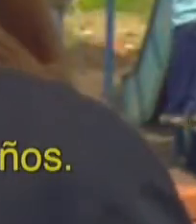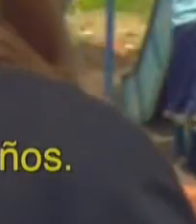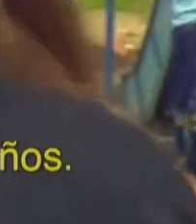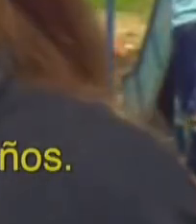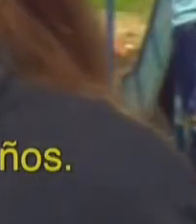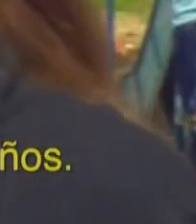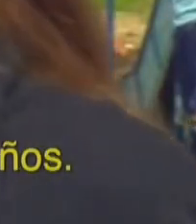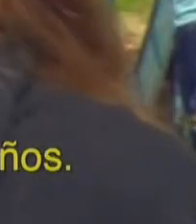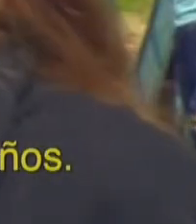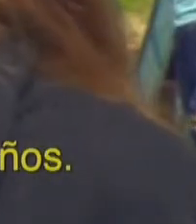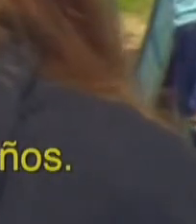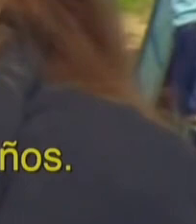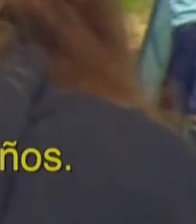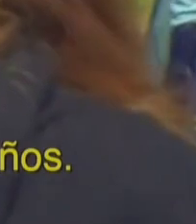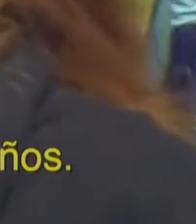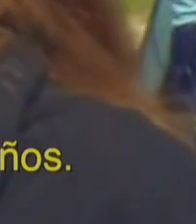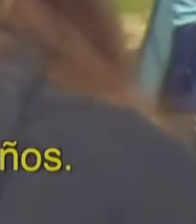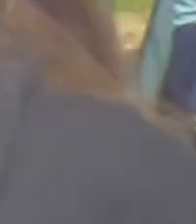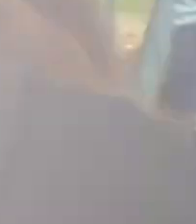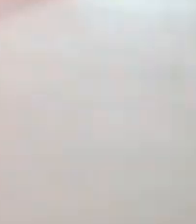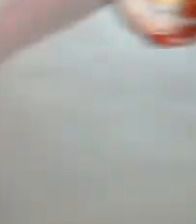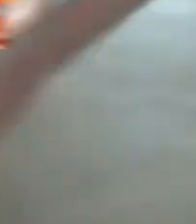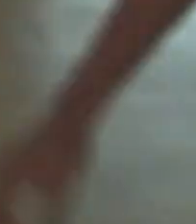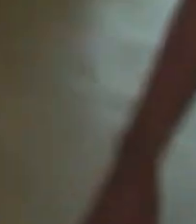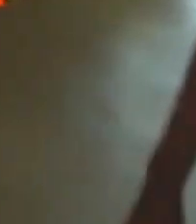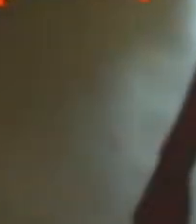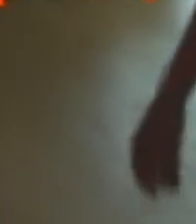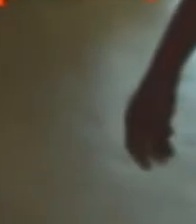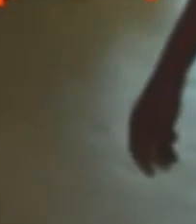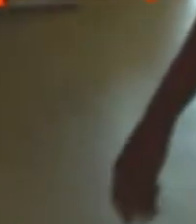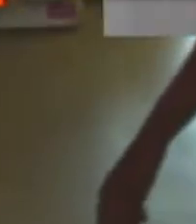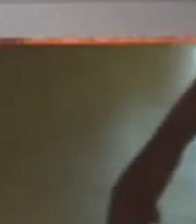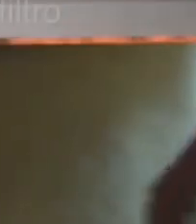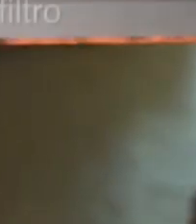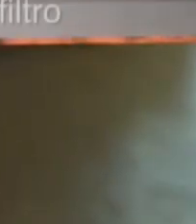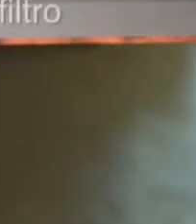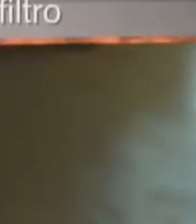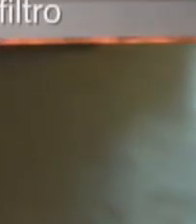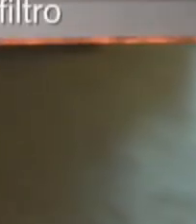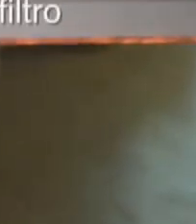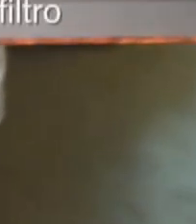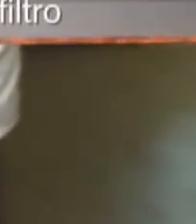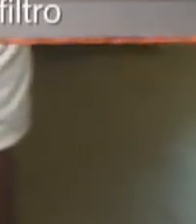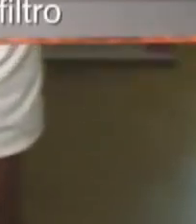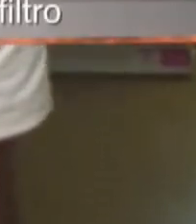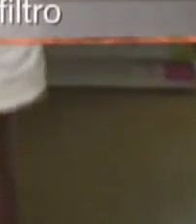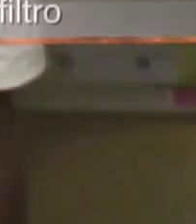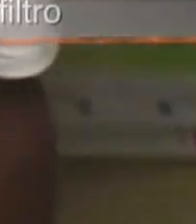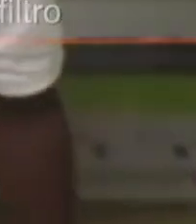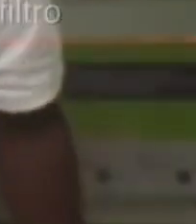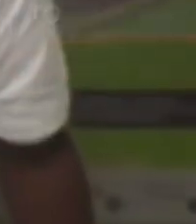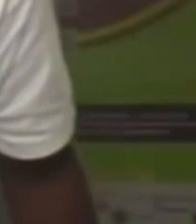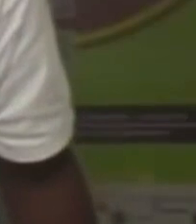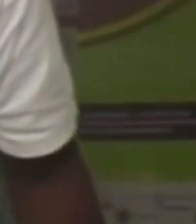be healthy and we want the best things for our kids. This is clean, safe drinking water.